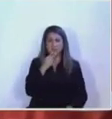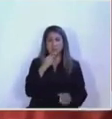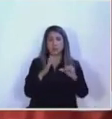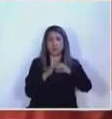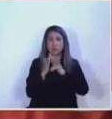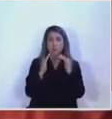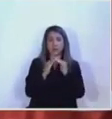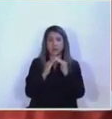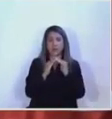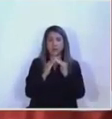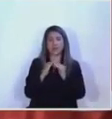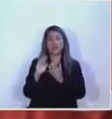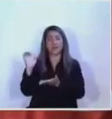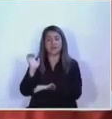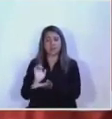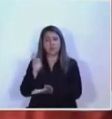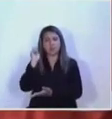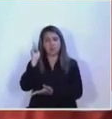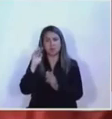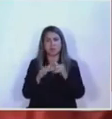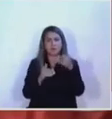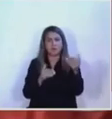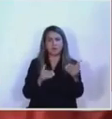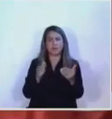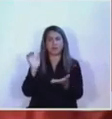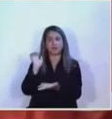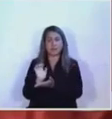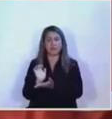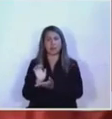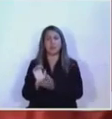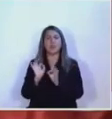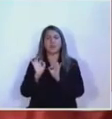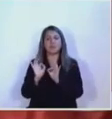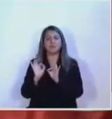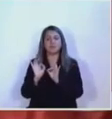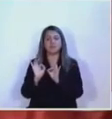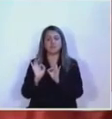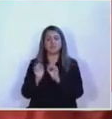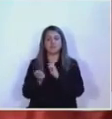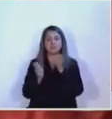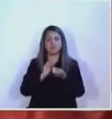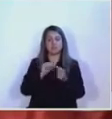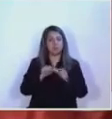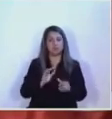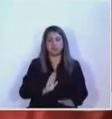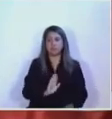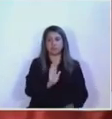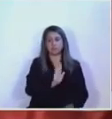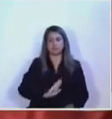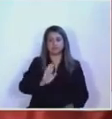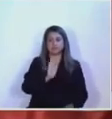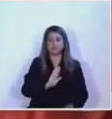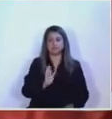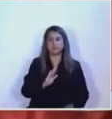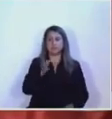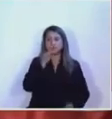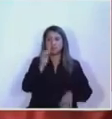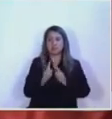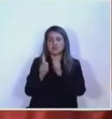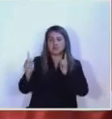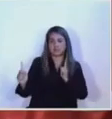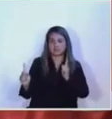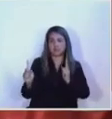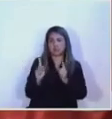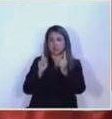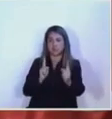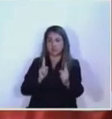donde el estado de excepción transitó de transformarse en transitorio a permanente, donde frases como distanciamiento físico